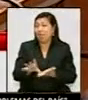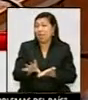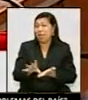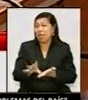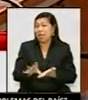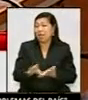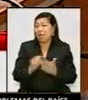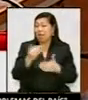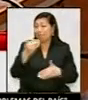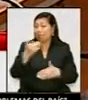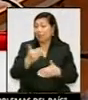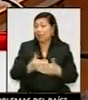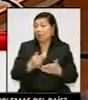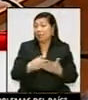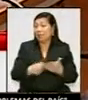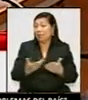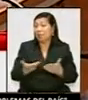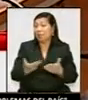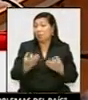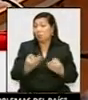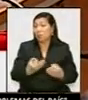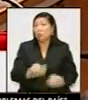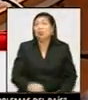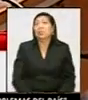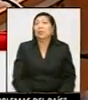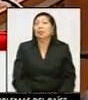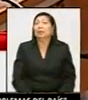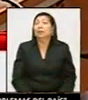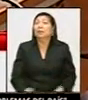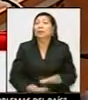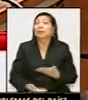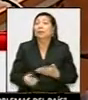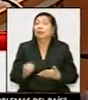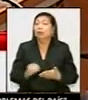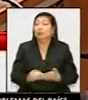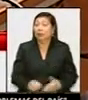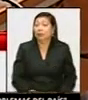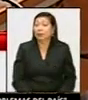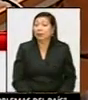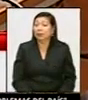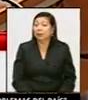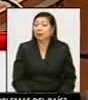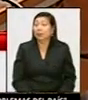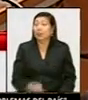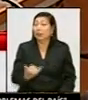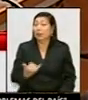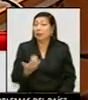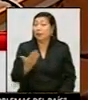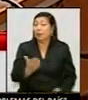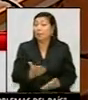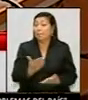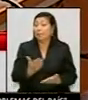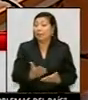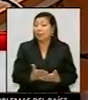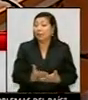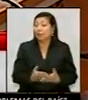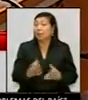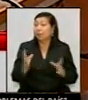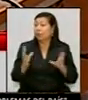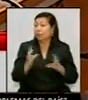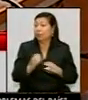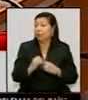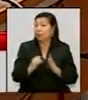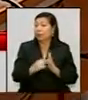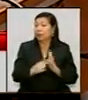digamos, arbitrario, y lo que se está pidiendo es justamente la reposición, y valga la mención de este caso como ejemplificador de lo